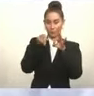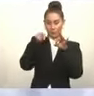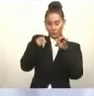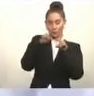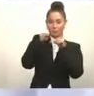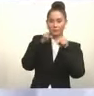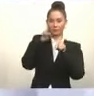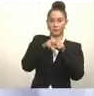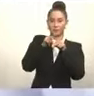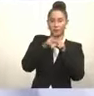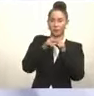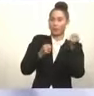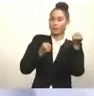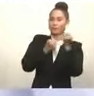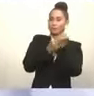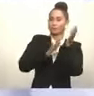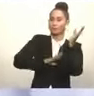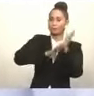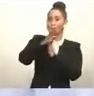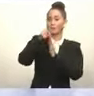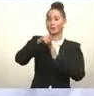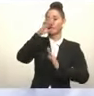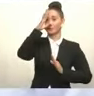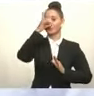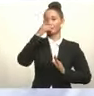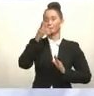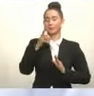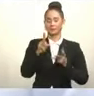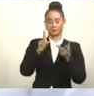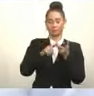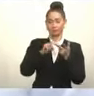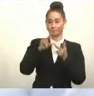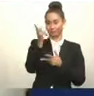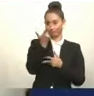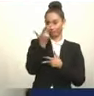para impulsar la producción de la República Dominicana. Tercero,